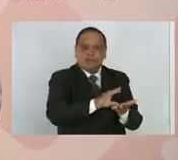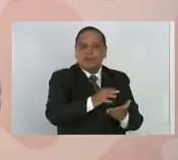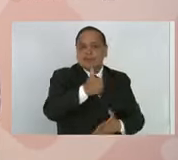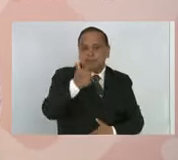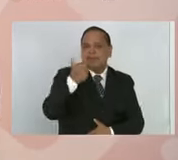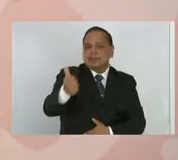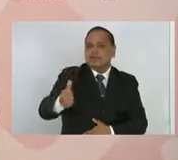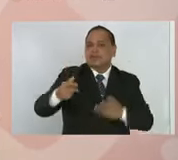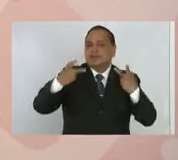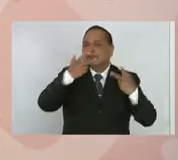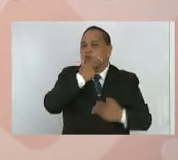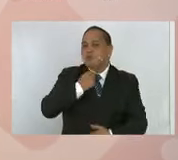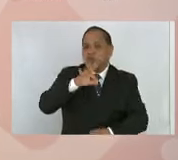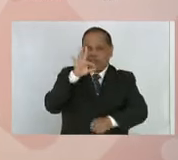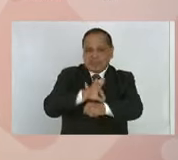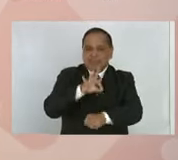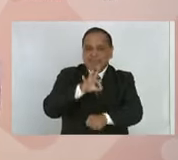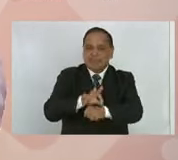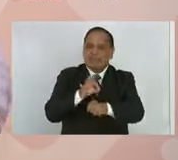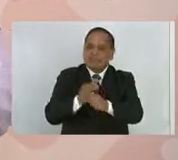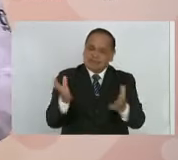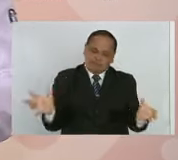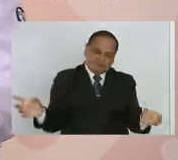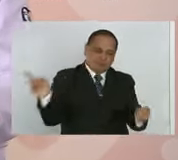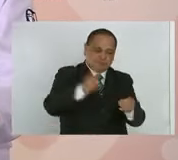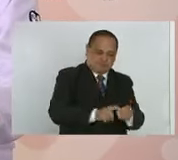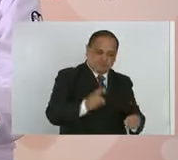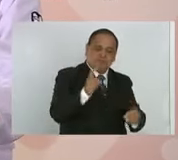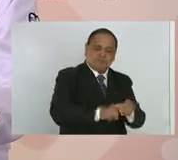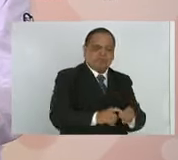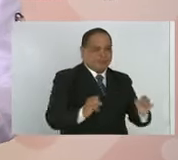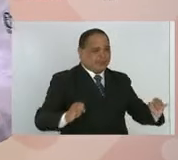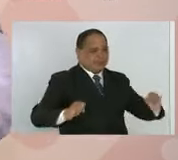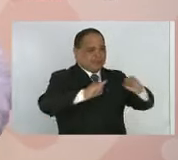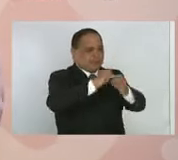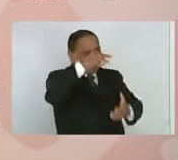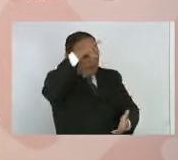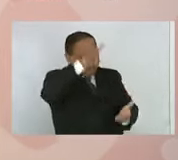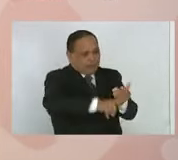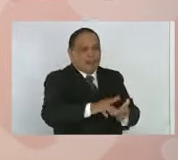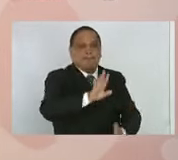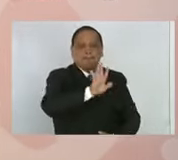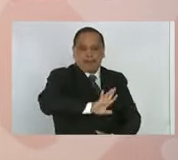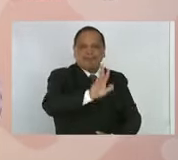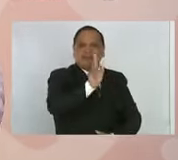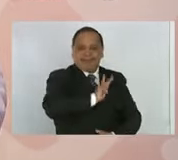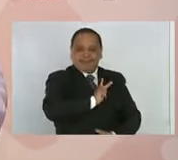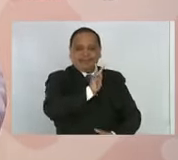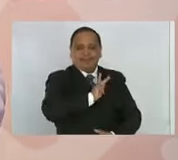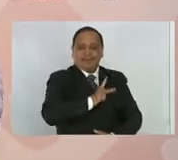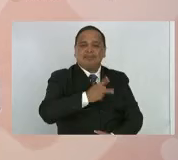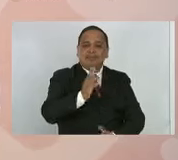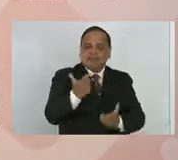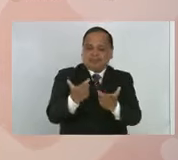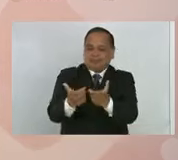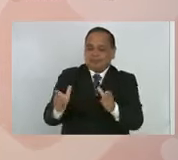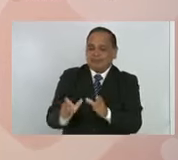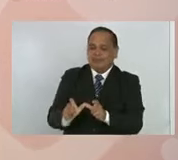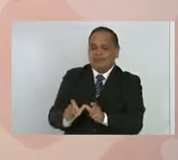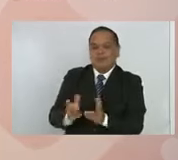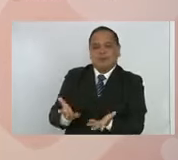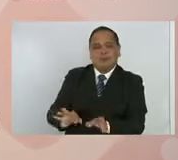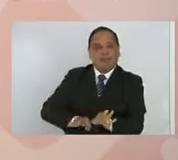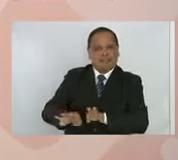nos integramos a una institución que al día de hoy la sentimos como propia. Formamos parte de un magnífico equipo de trabajo en el cual, gracias a la